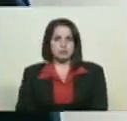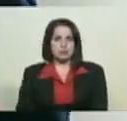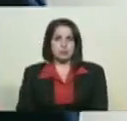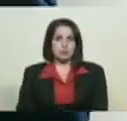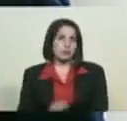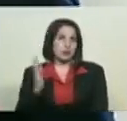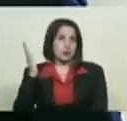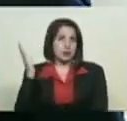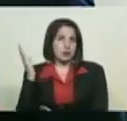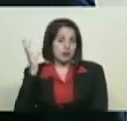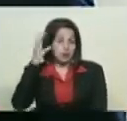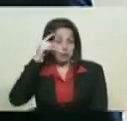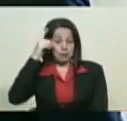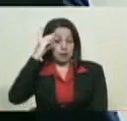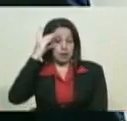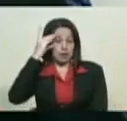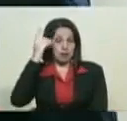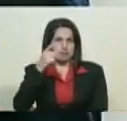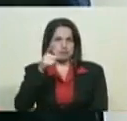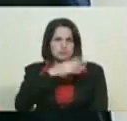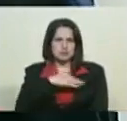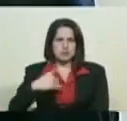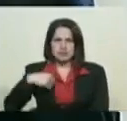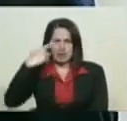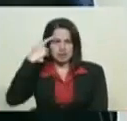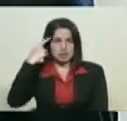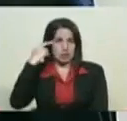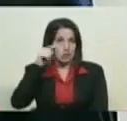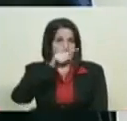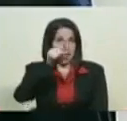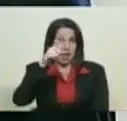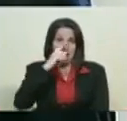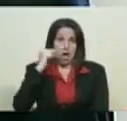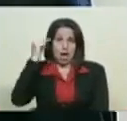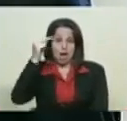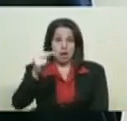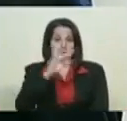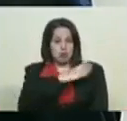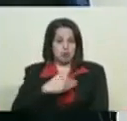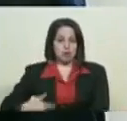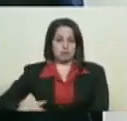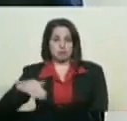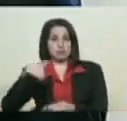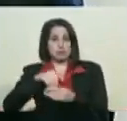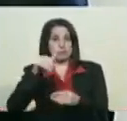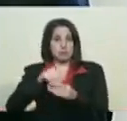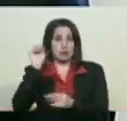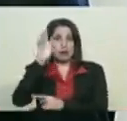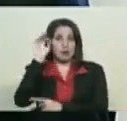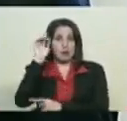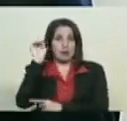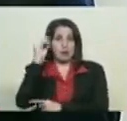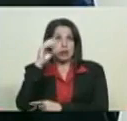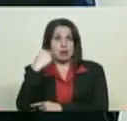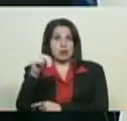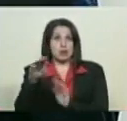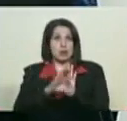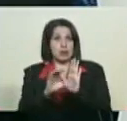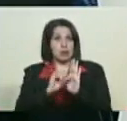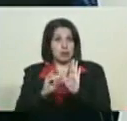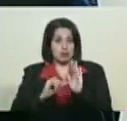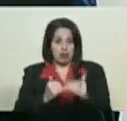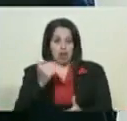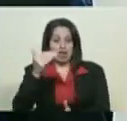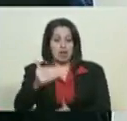presidenta de la Asamblea Constituyente. Quisiera saber, el próximo año se van a realizar las elecciones presidenciales, si hasta ahora se ha estudiado la posibilidad de adelantar